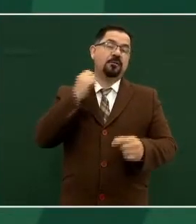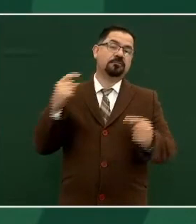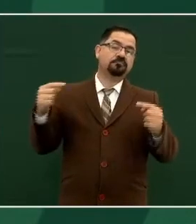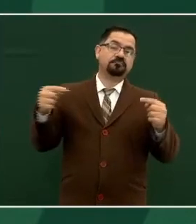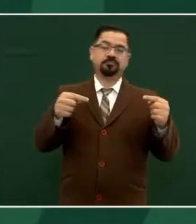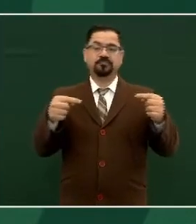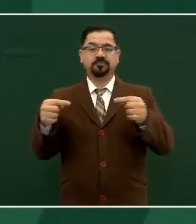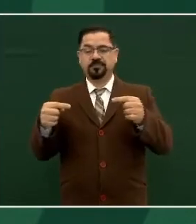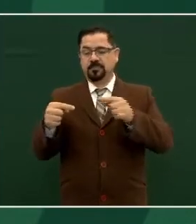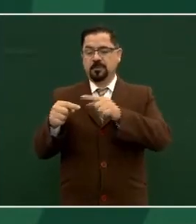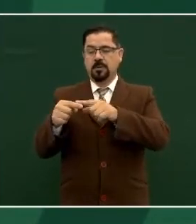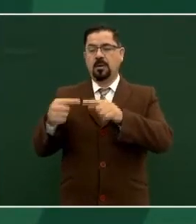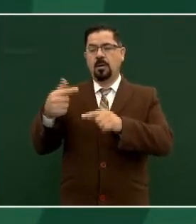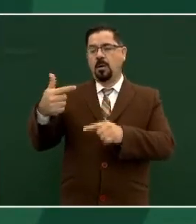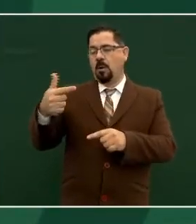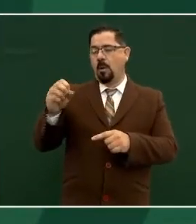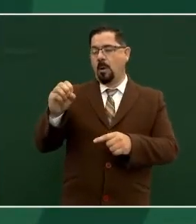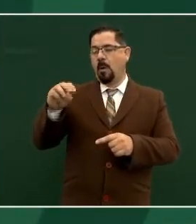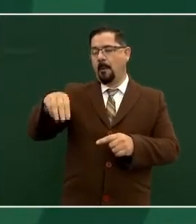Gómez Urrutia.